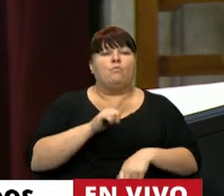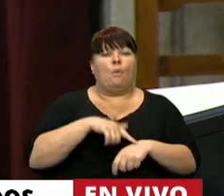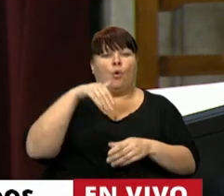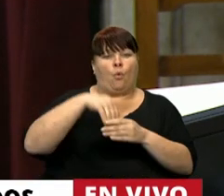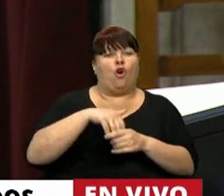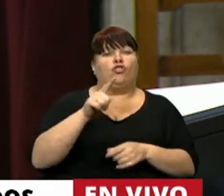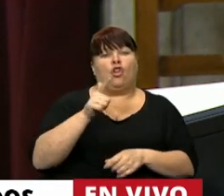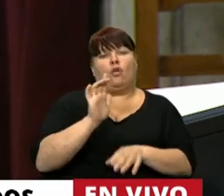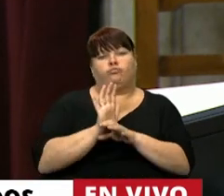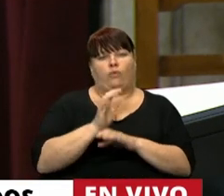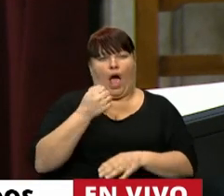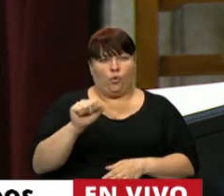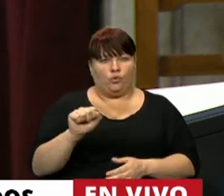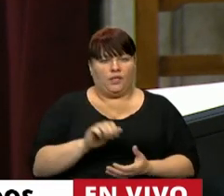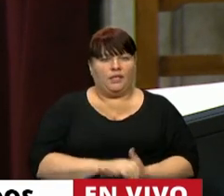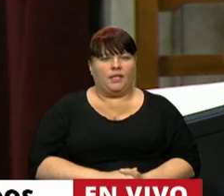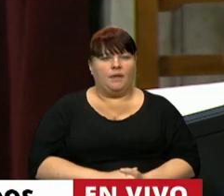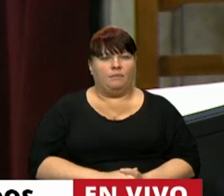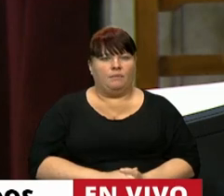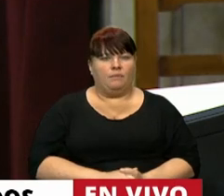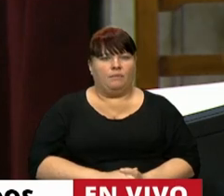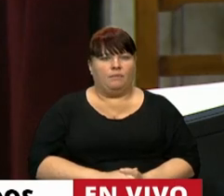Ausente a la hora de votar.